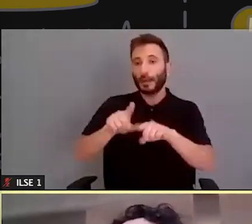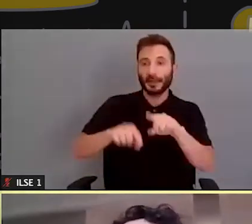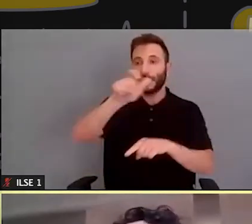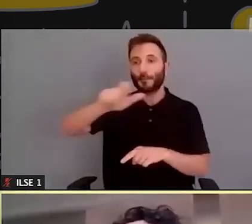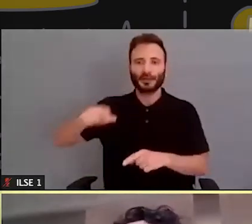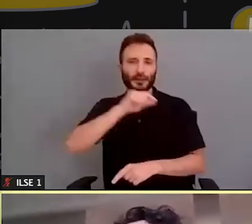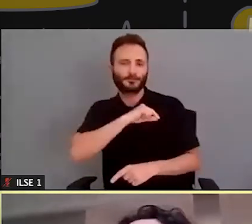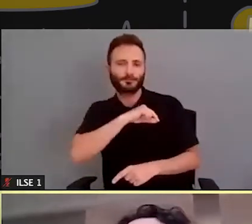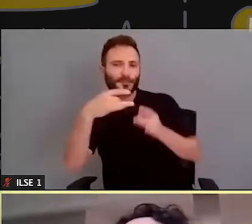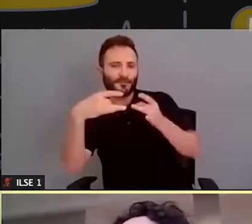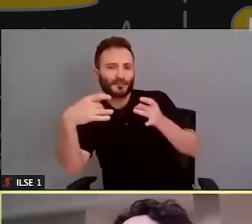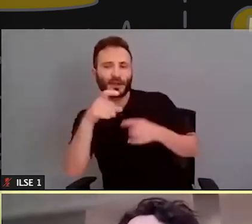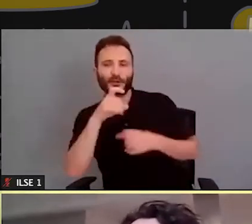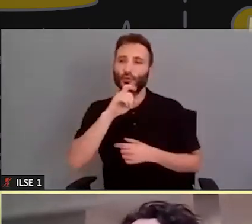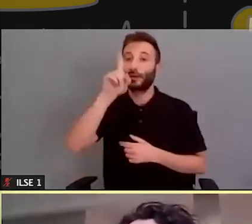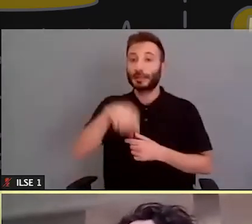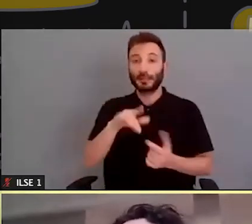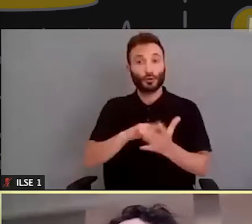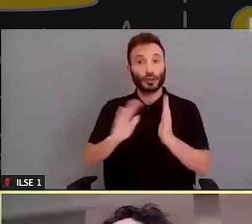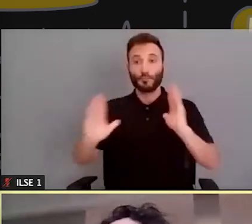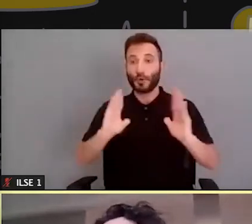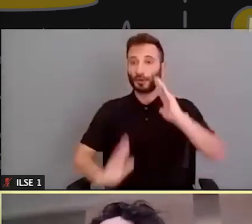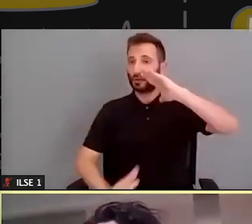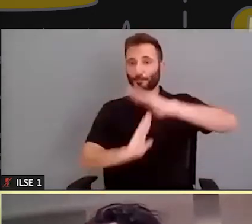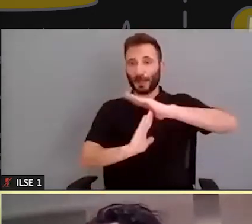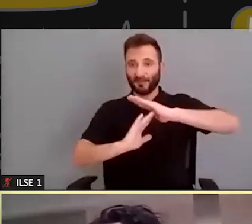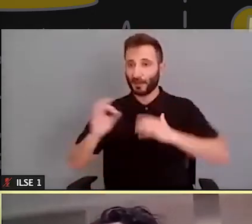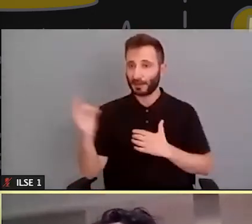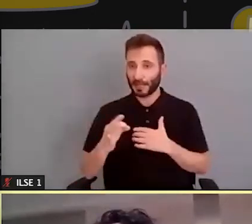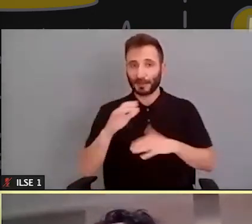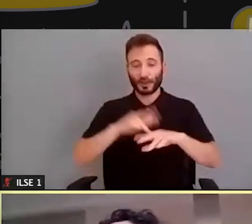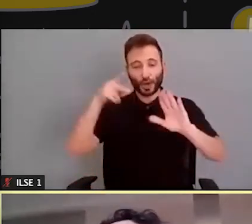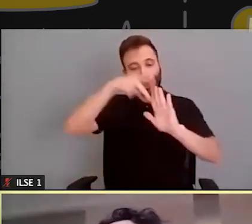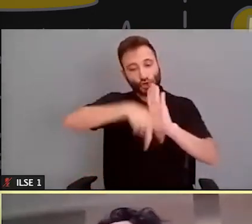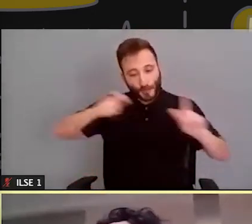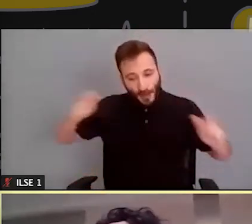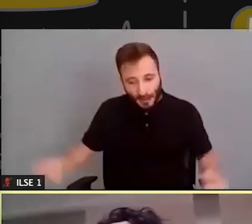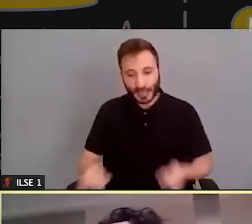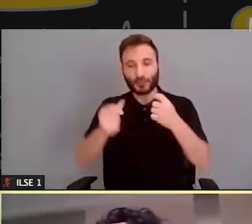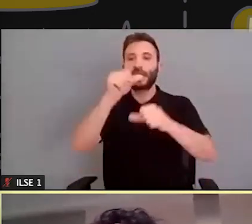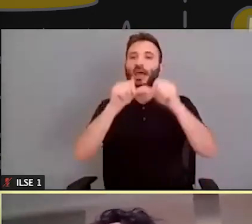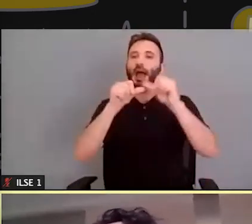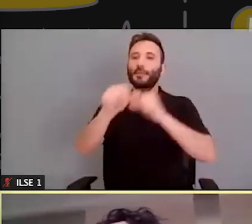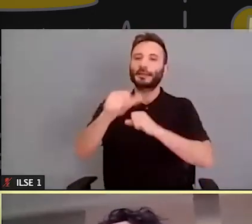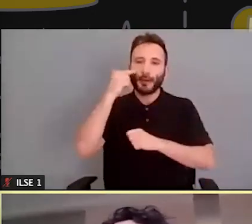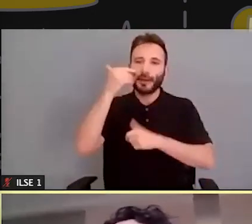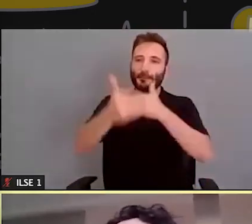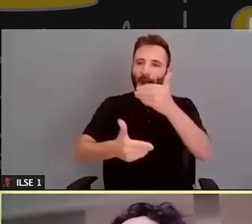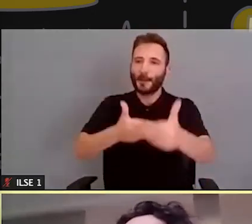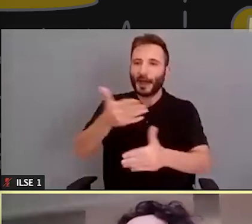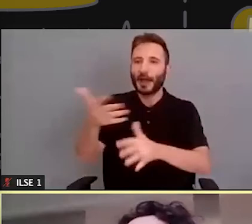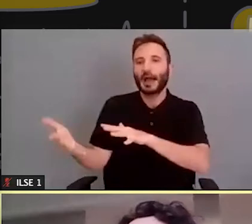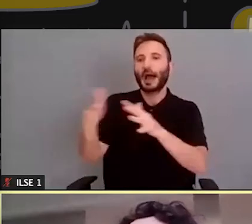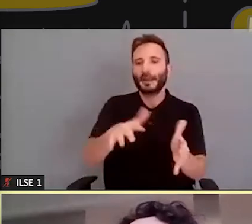recibido, pero en algún momento hay que parar, publicarla y echar a rodar, ¿no? Que se vaya implementando, que